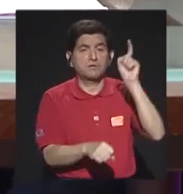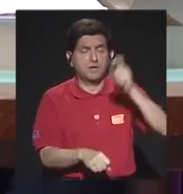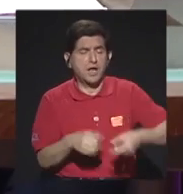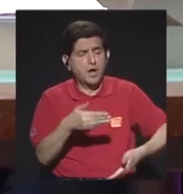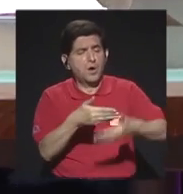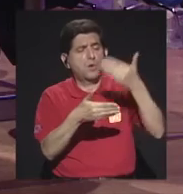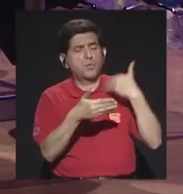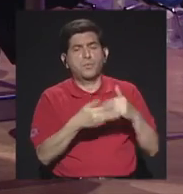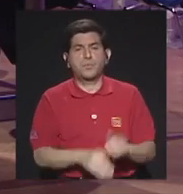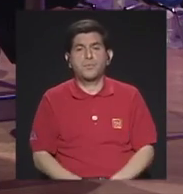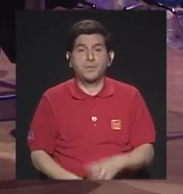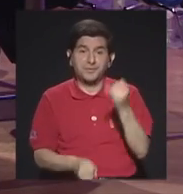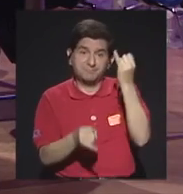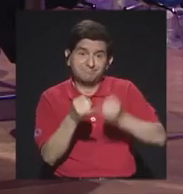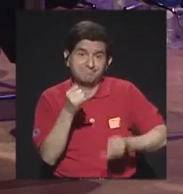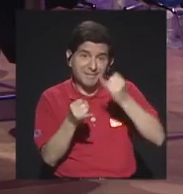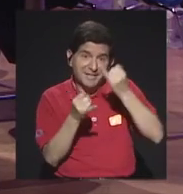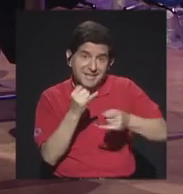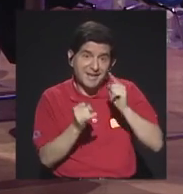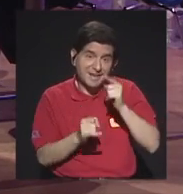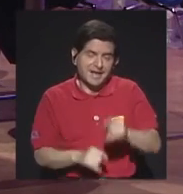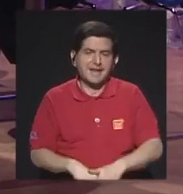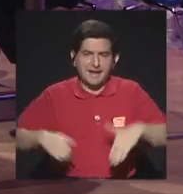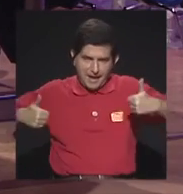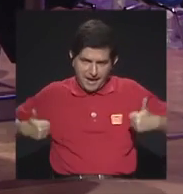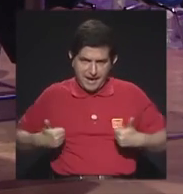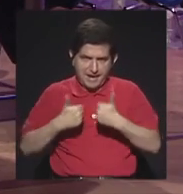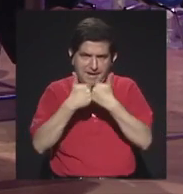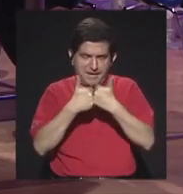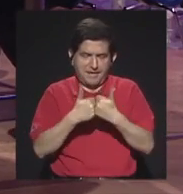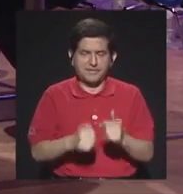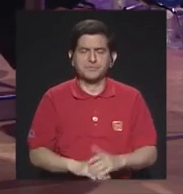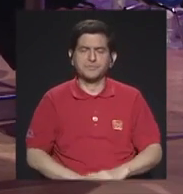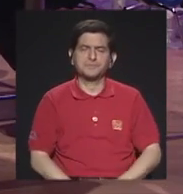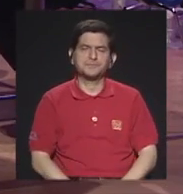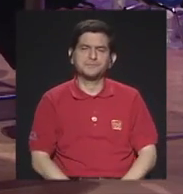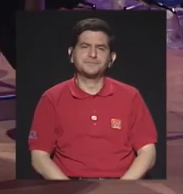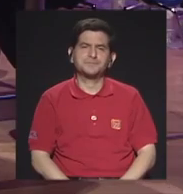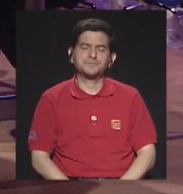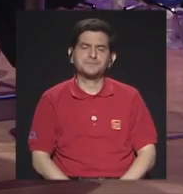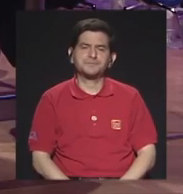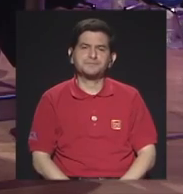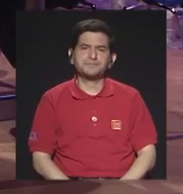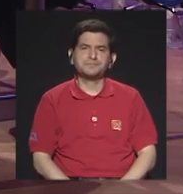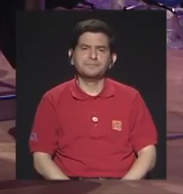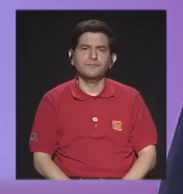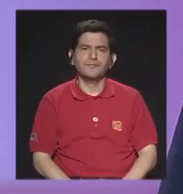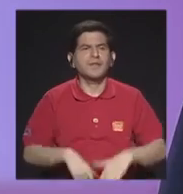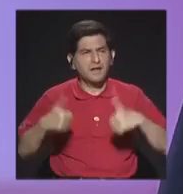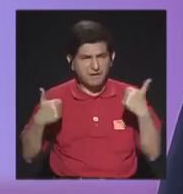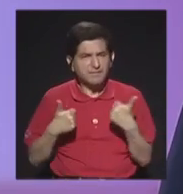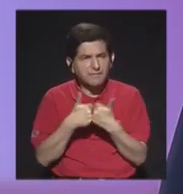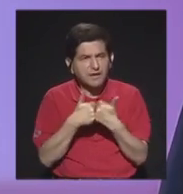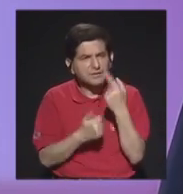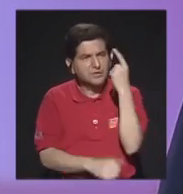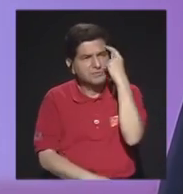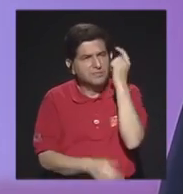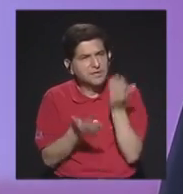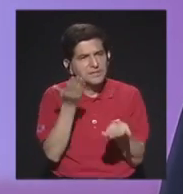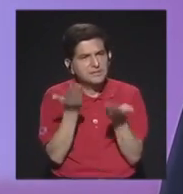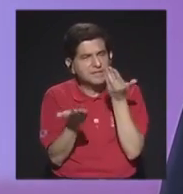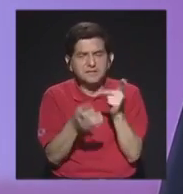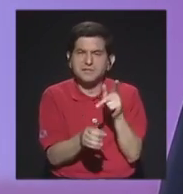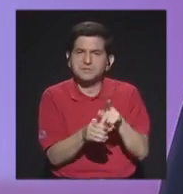mucho tiempo. ¿Le va a tocar cerrar? Sí. ¿Cuál es el desafío o qué es lo que nos va a plantear usted? Bueno, como desafío podríamos pensar en